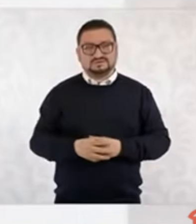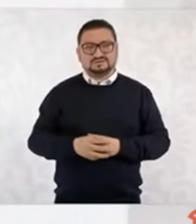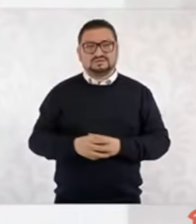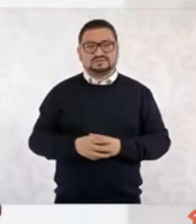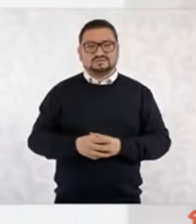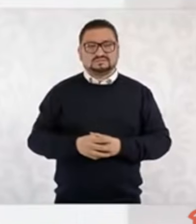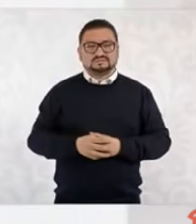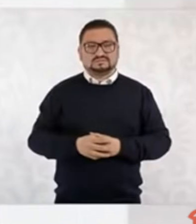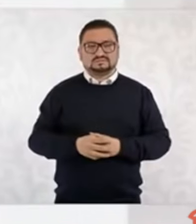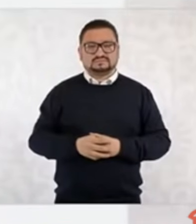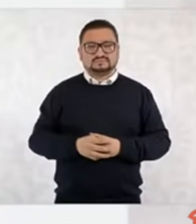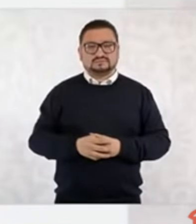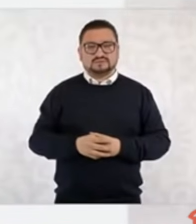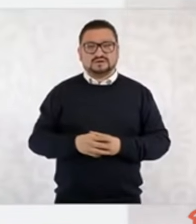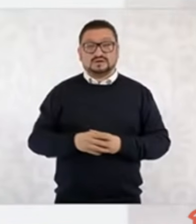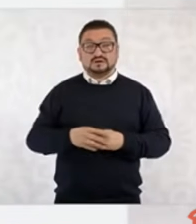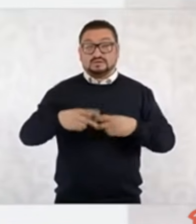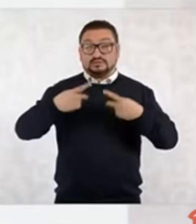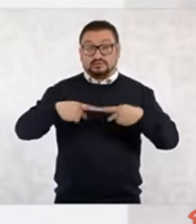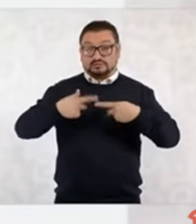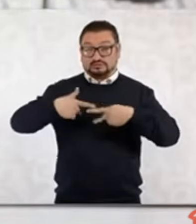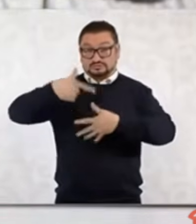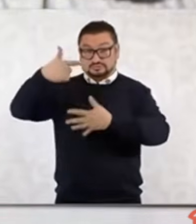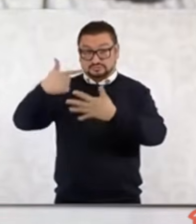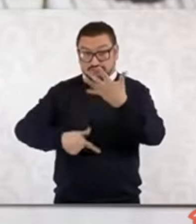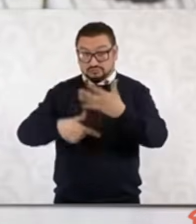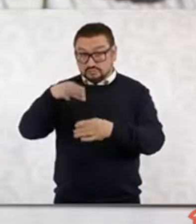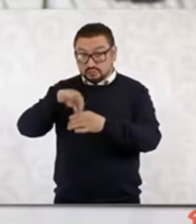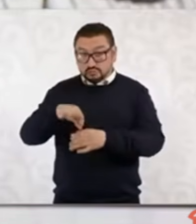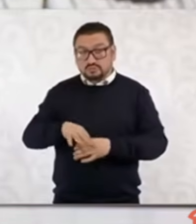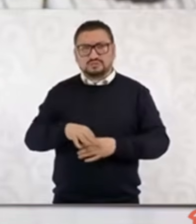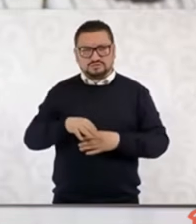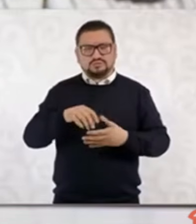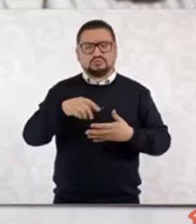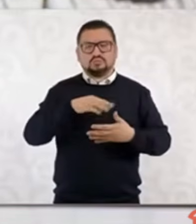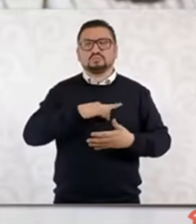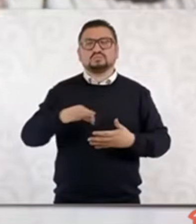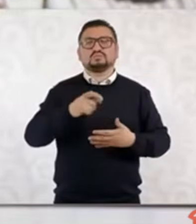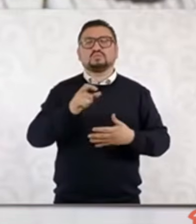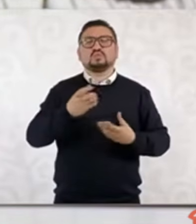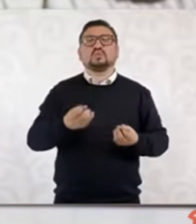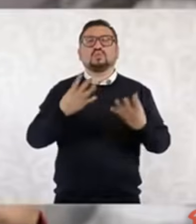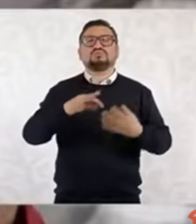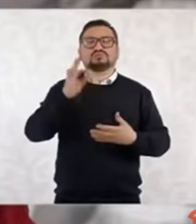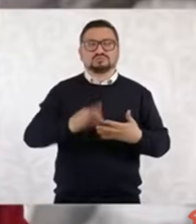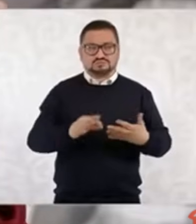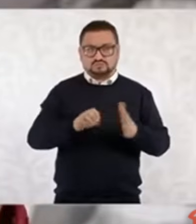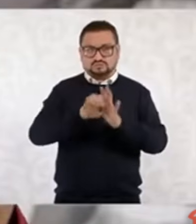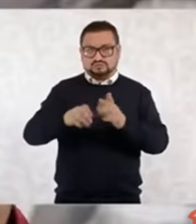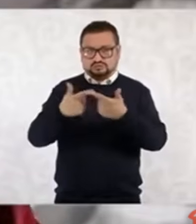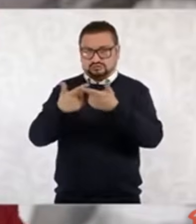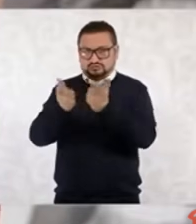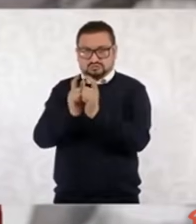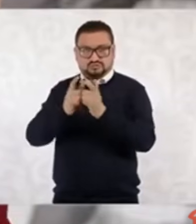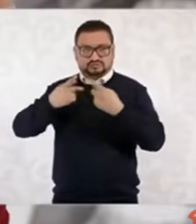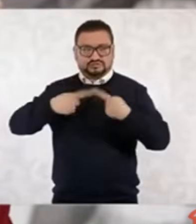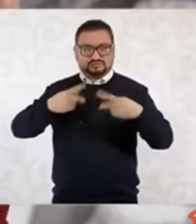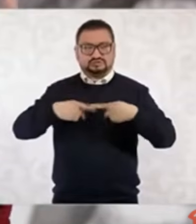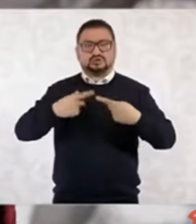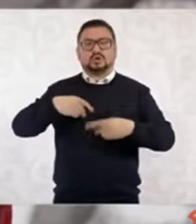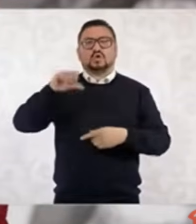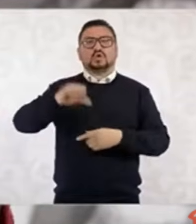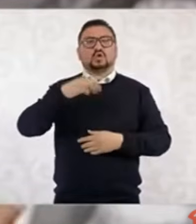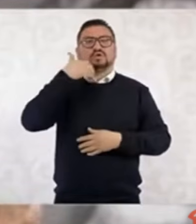del padrón electoral. Eso ya existe. Si hay un grupo de ciudadanos que quiere, hoy yo quiero